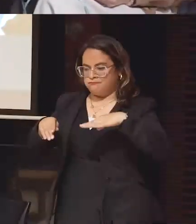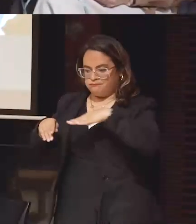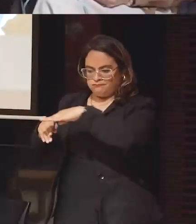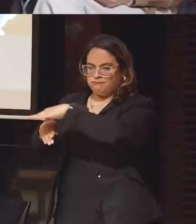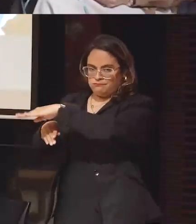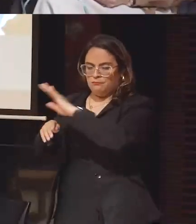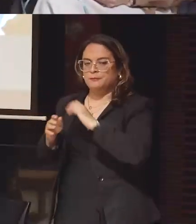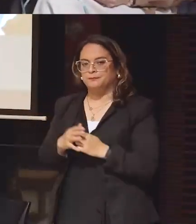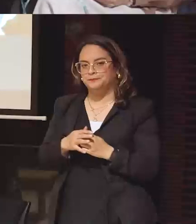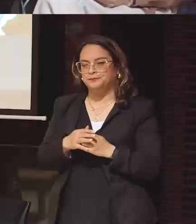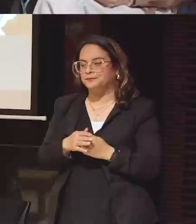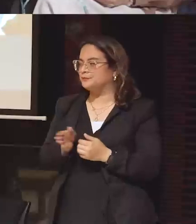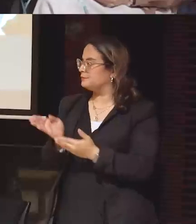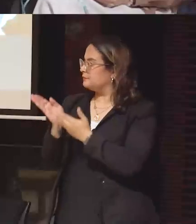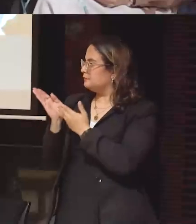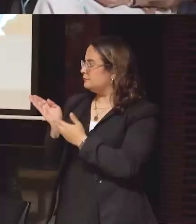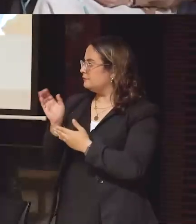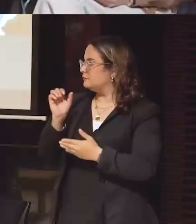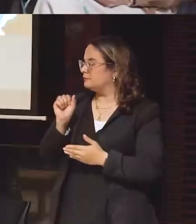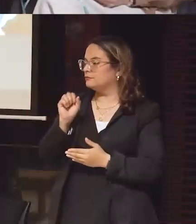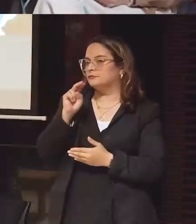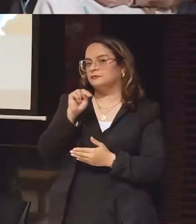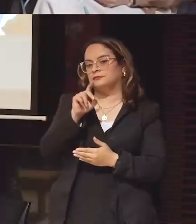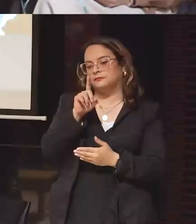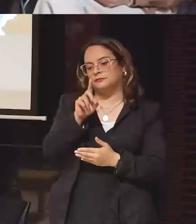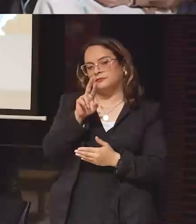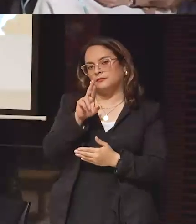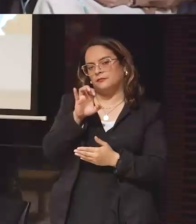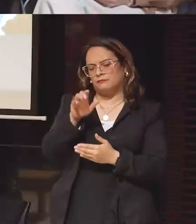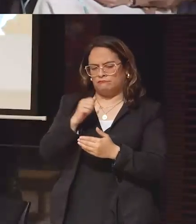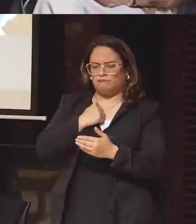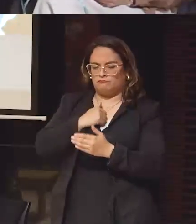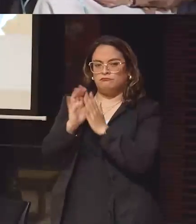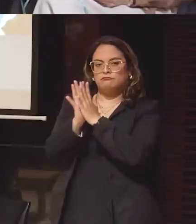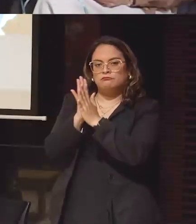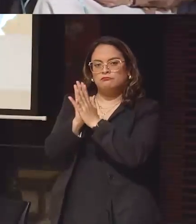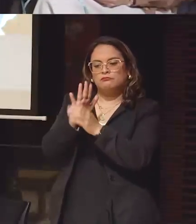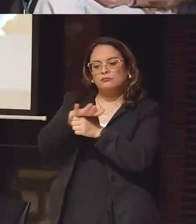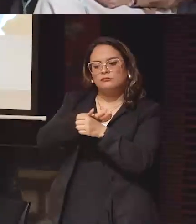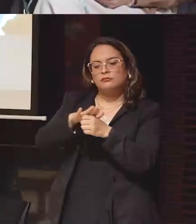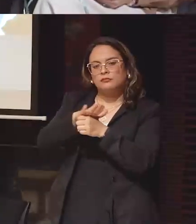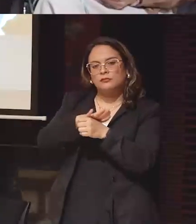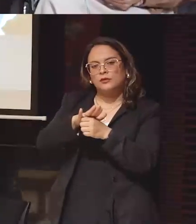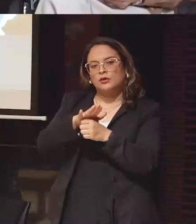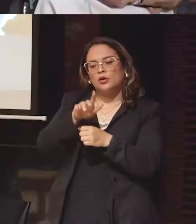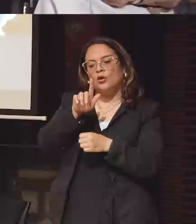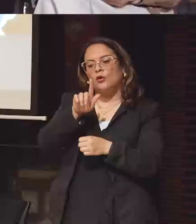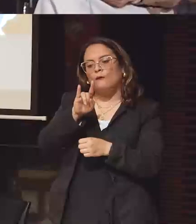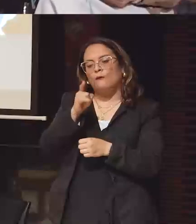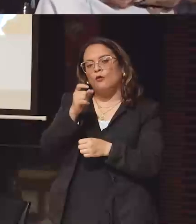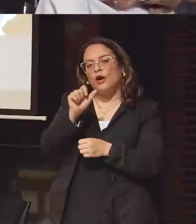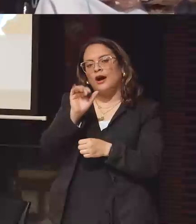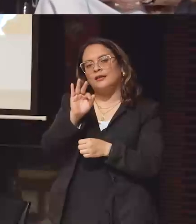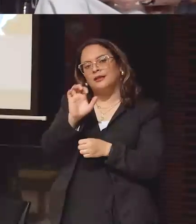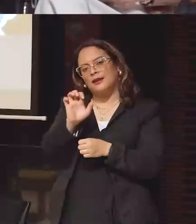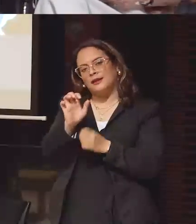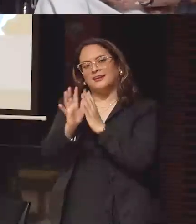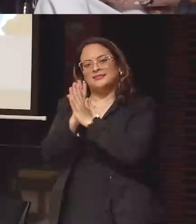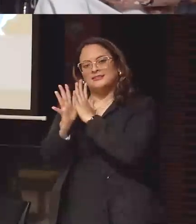Andrea, ya que estamos hablando del Bronx, cuéntanos por favor sobre el proyecto Fúgate al Centro y Camina Seguro.